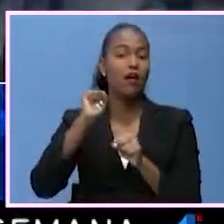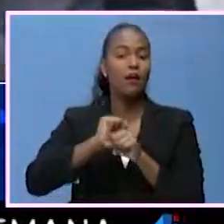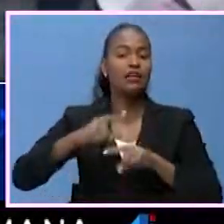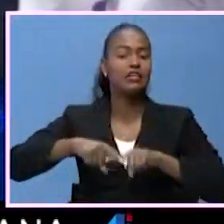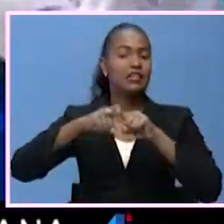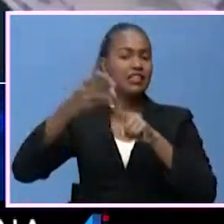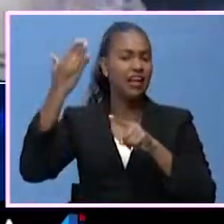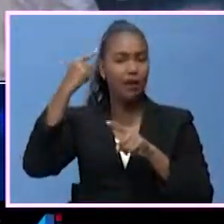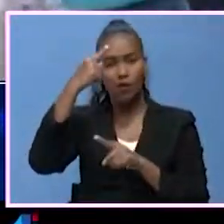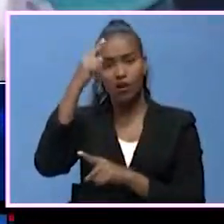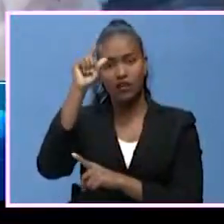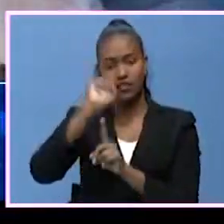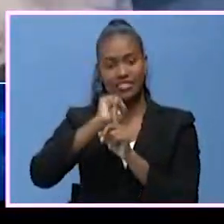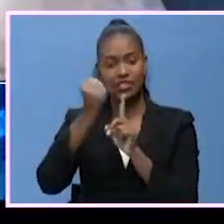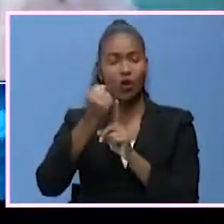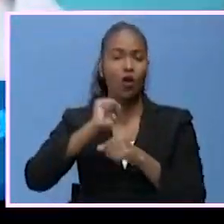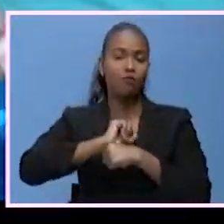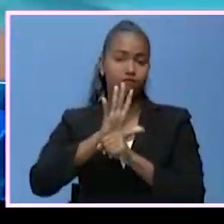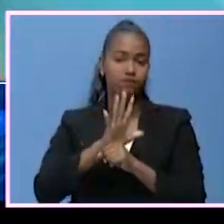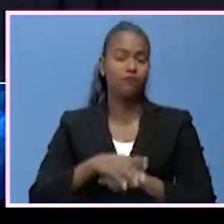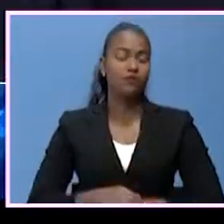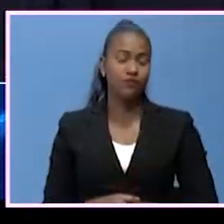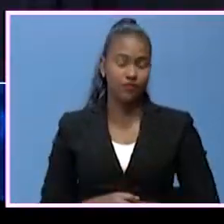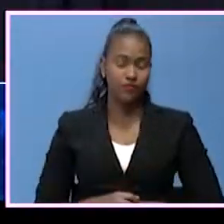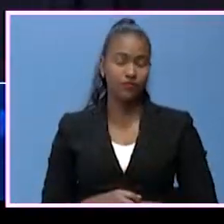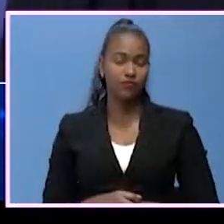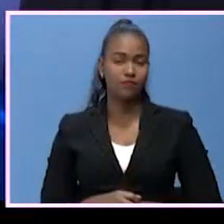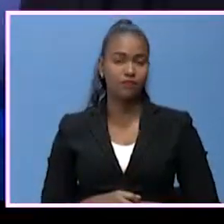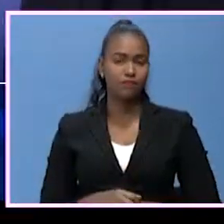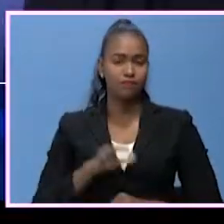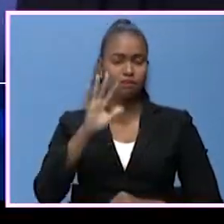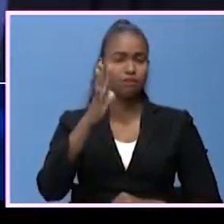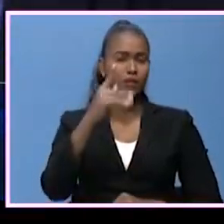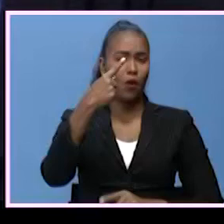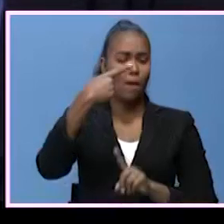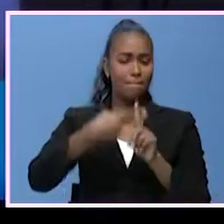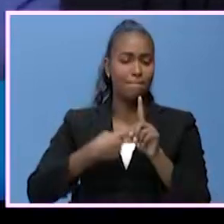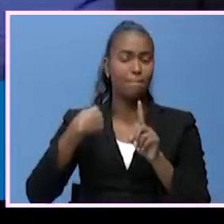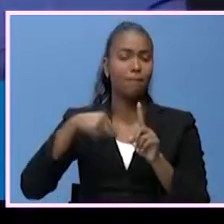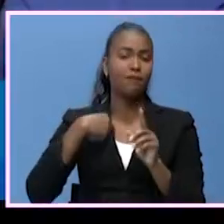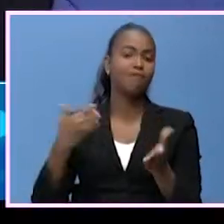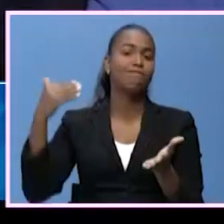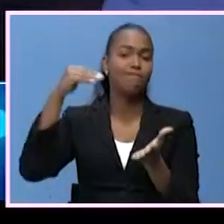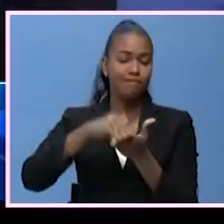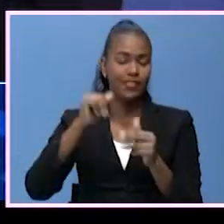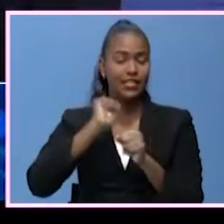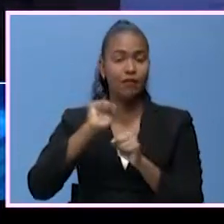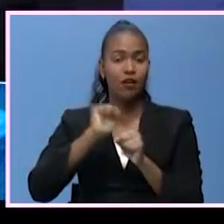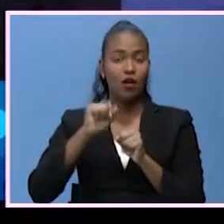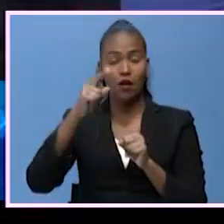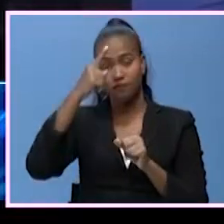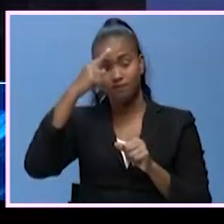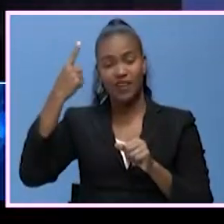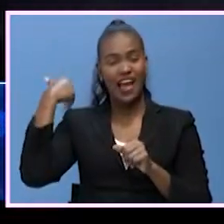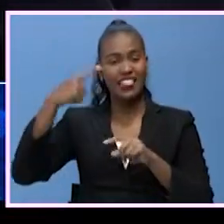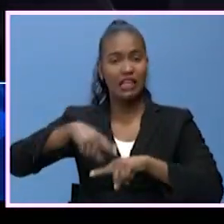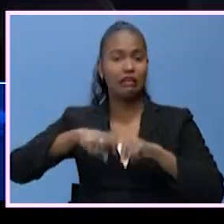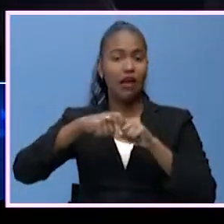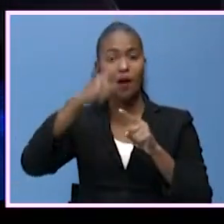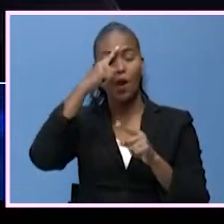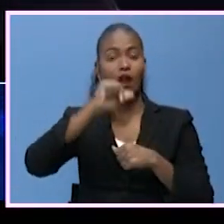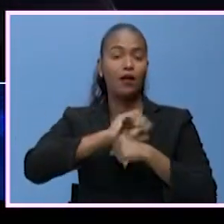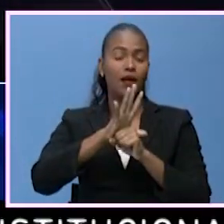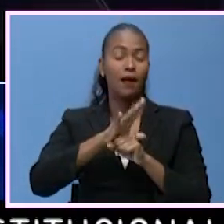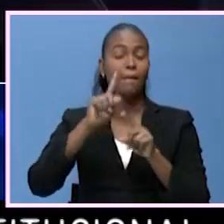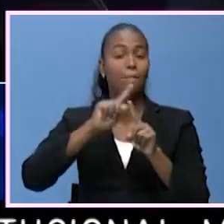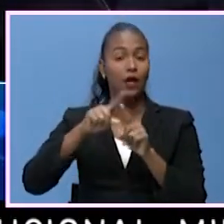parados por la situación de la pandemia. Alrededor de un mes reiniciamos los trabajos que se habían tenido que interrumpir por la pandemia. Y